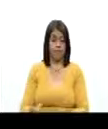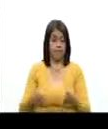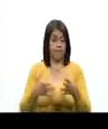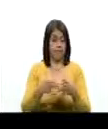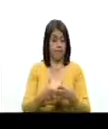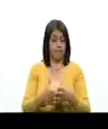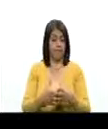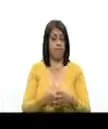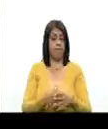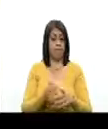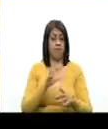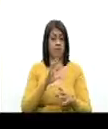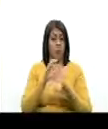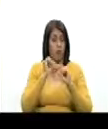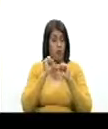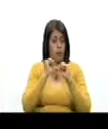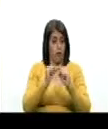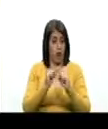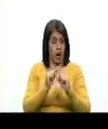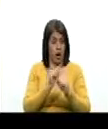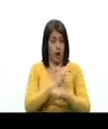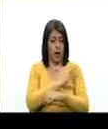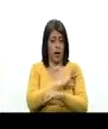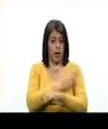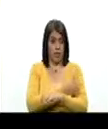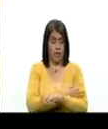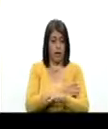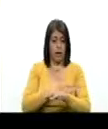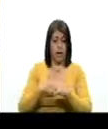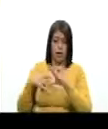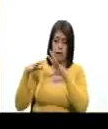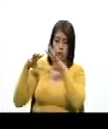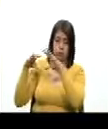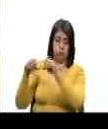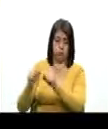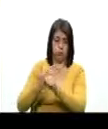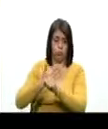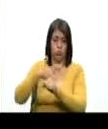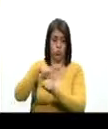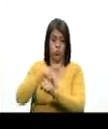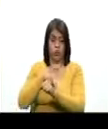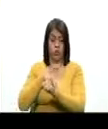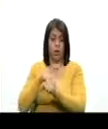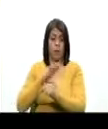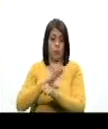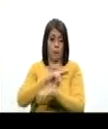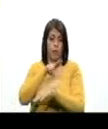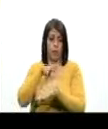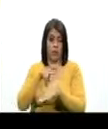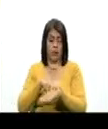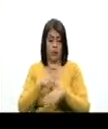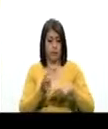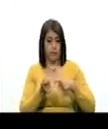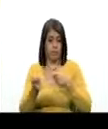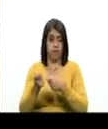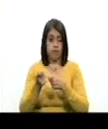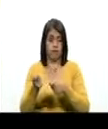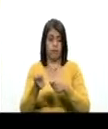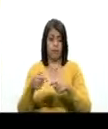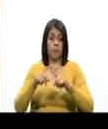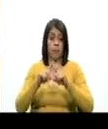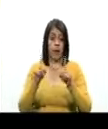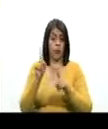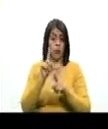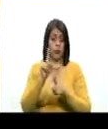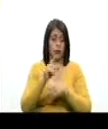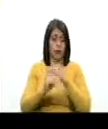las hienas que quieren hacerse con nuestra riqueza no han escatimado esfuerzo en sus ataques. Pero tampoco